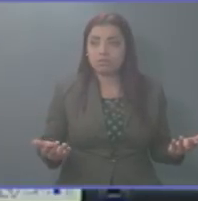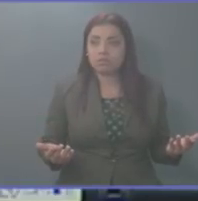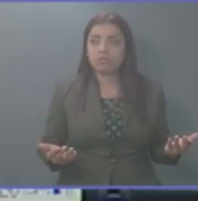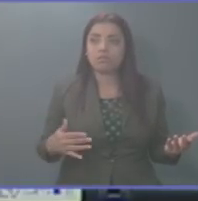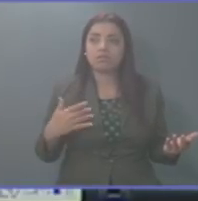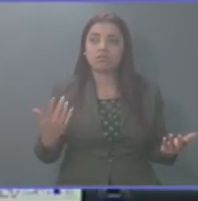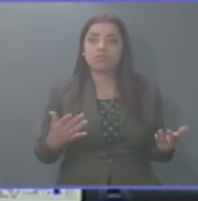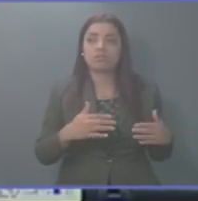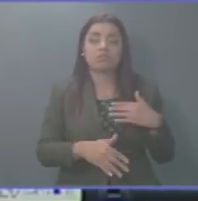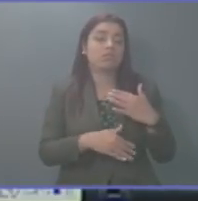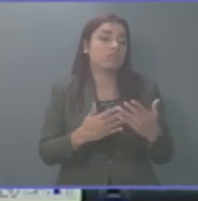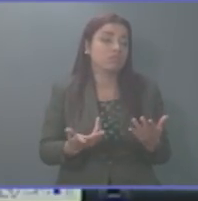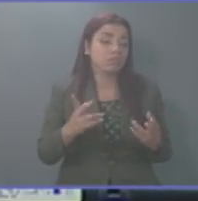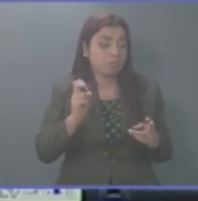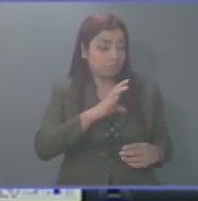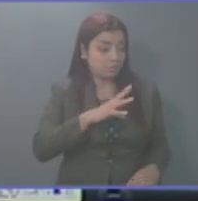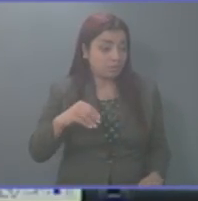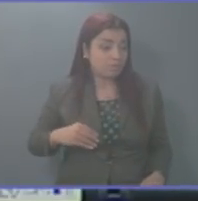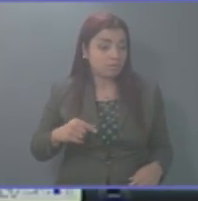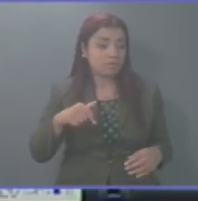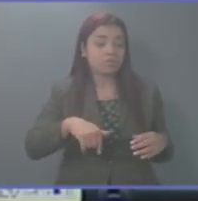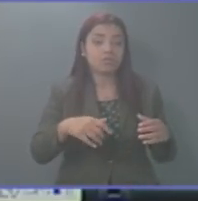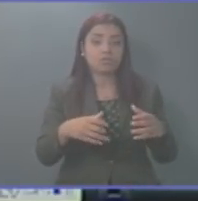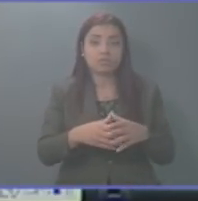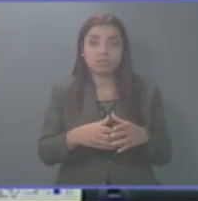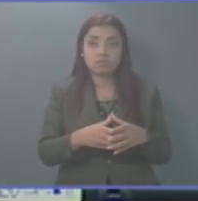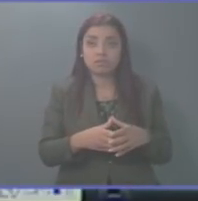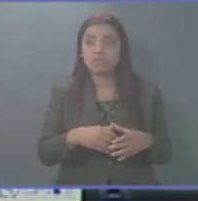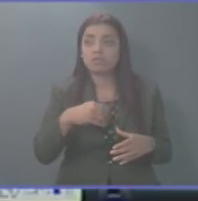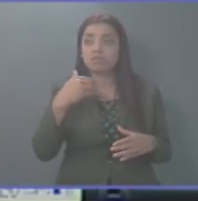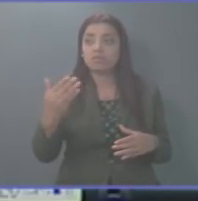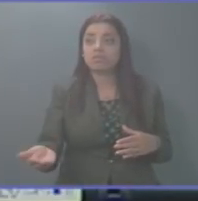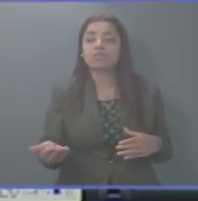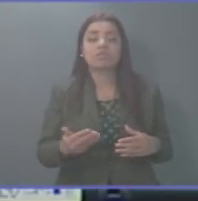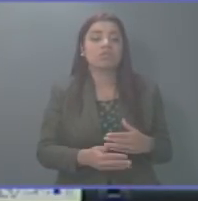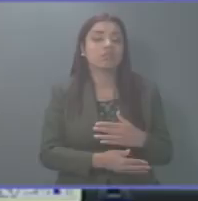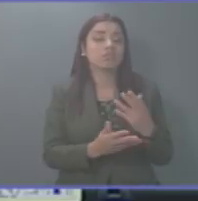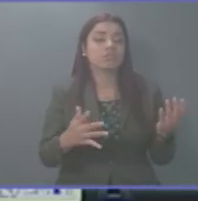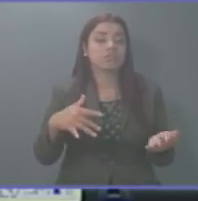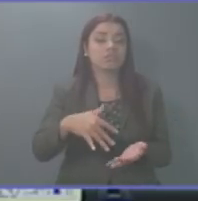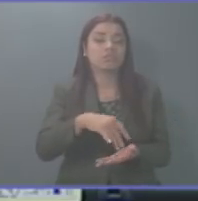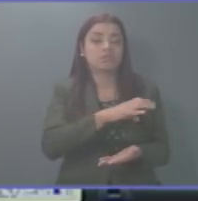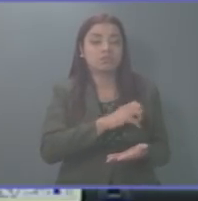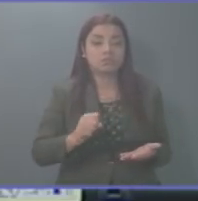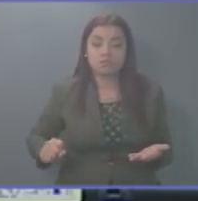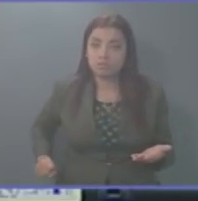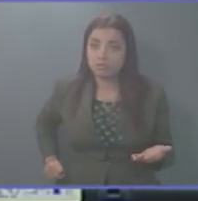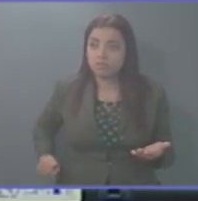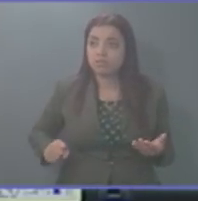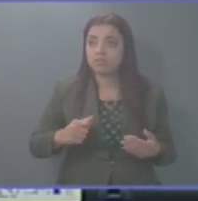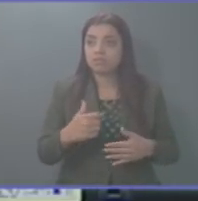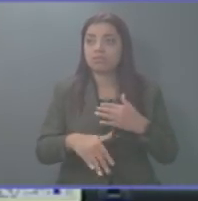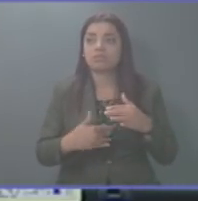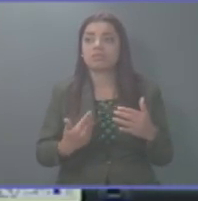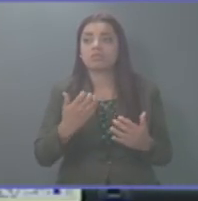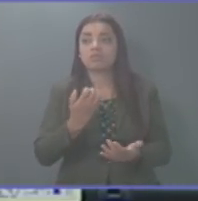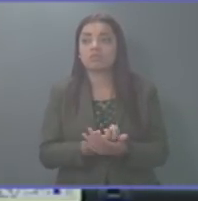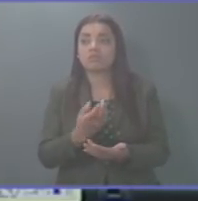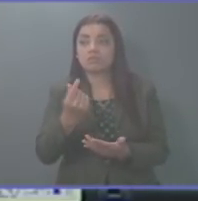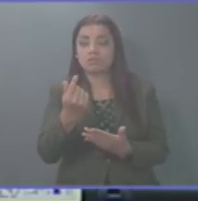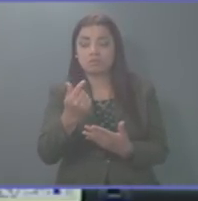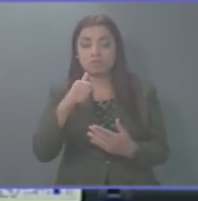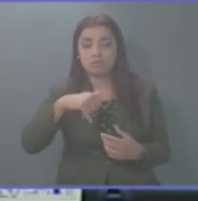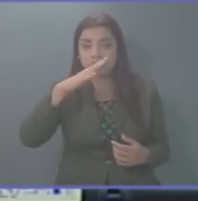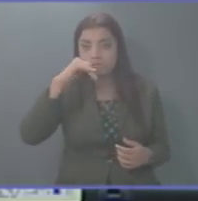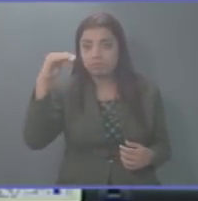¿Acaso no han dejado familia acá? ¿Acaso no es el salvadoreño en el exterior quien sostiene la economía del país con